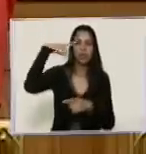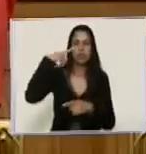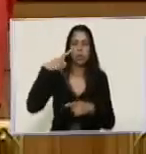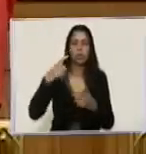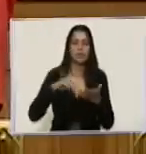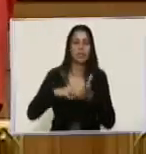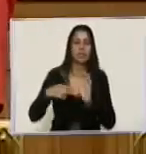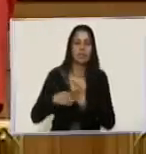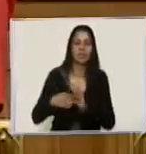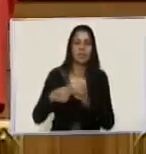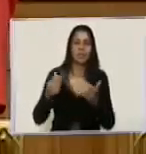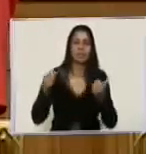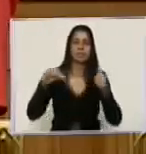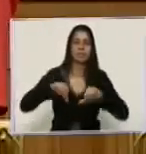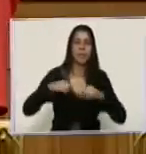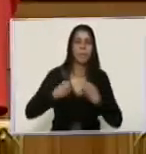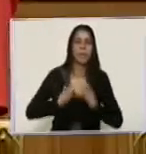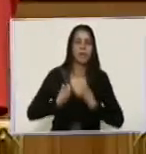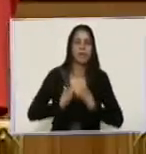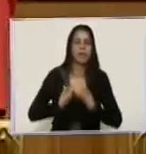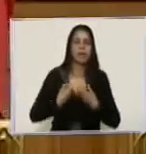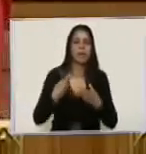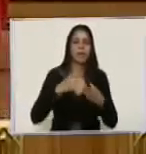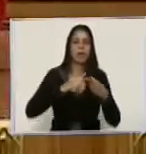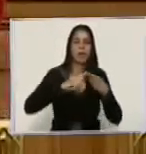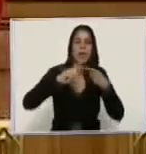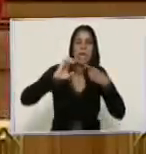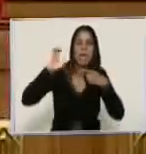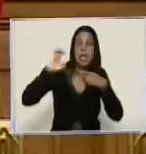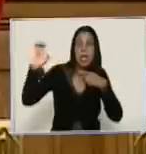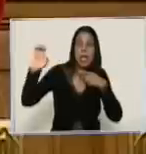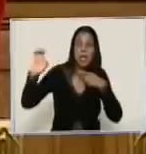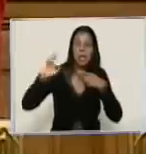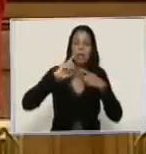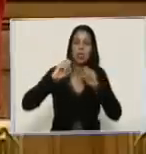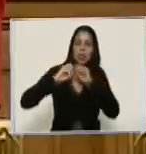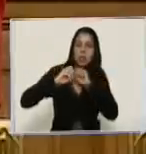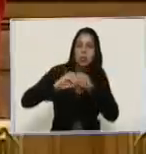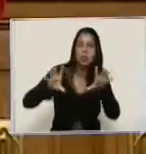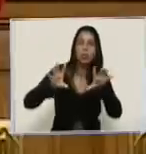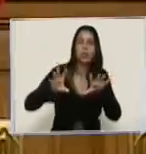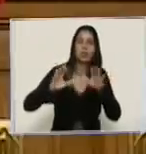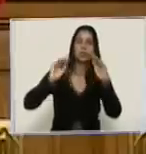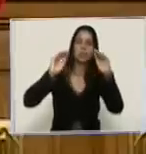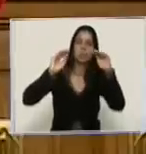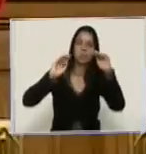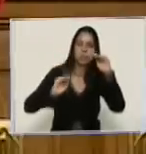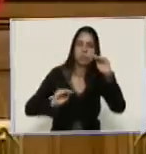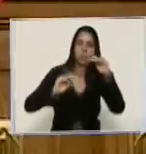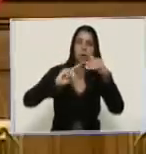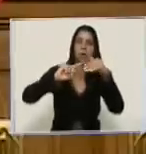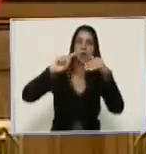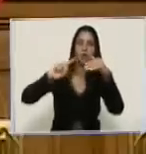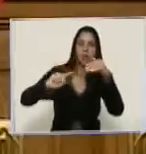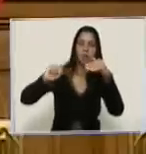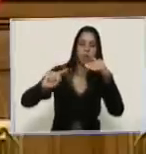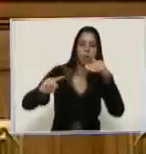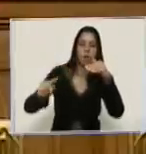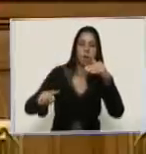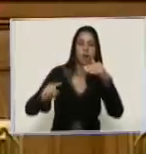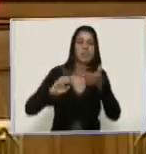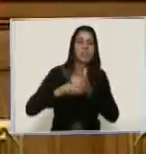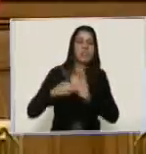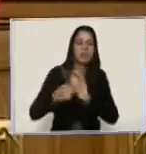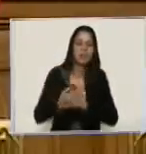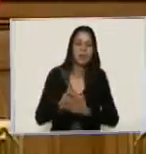en el nivel de vida, porque la energía neta que llega a la sociedad comienza a disminuir. Y si usted tiene menos energía, si